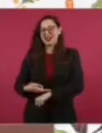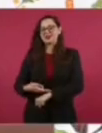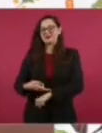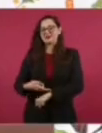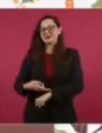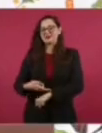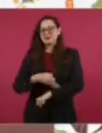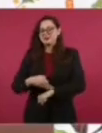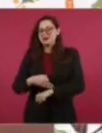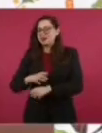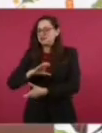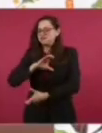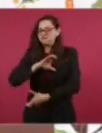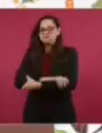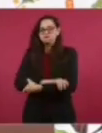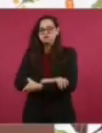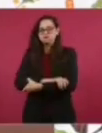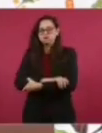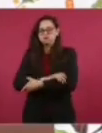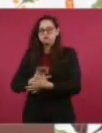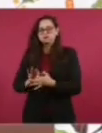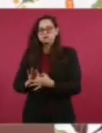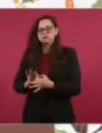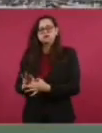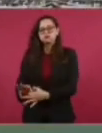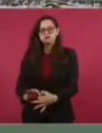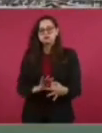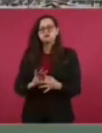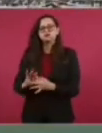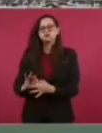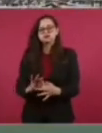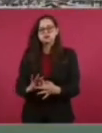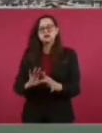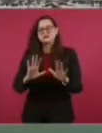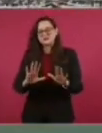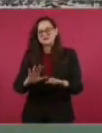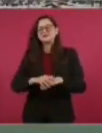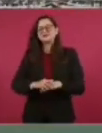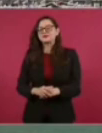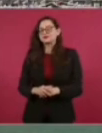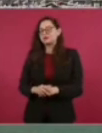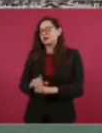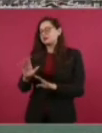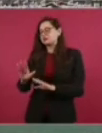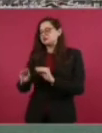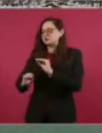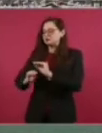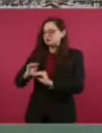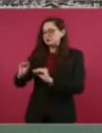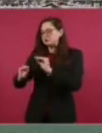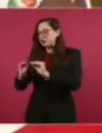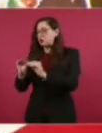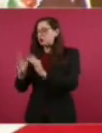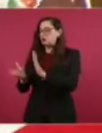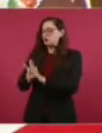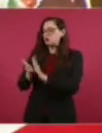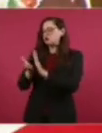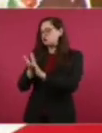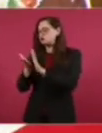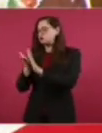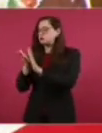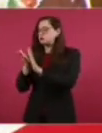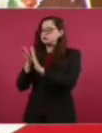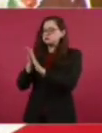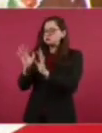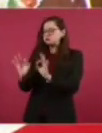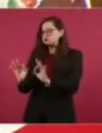es muy solidaria y es muy fraterna pero nos falta este empezamos a construir